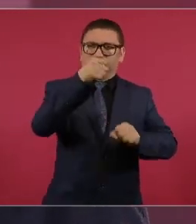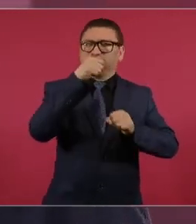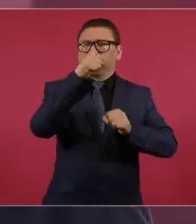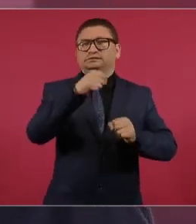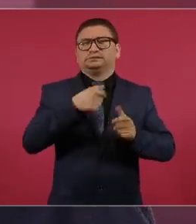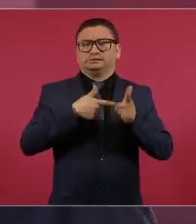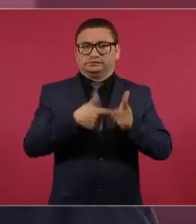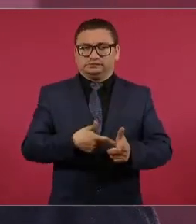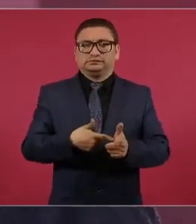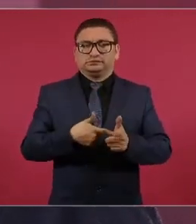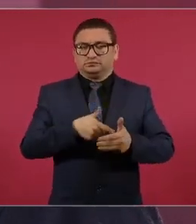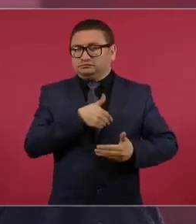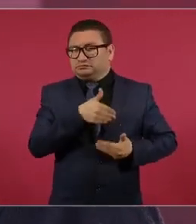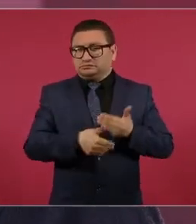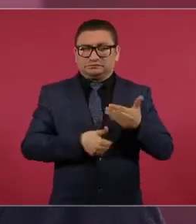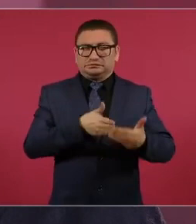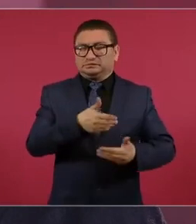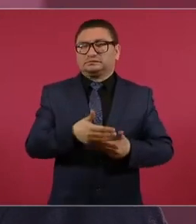luchando